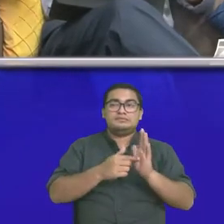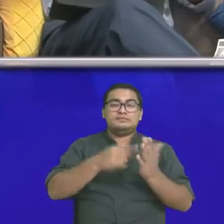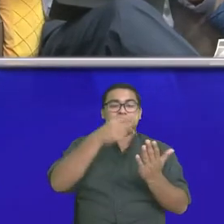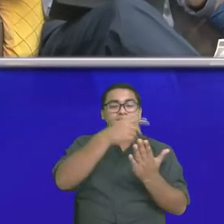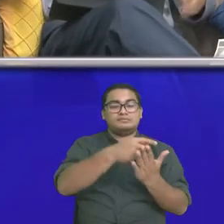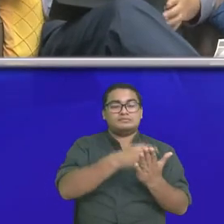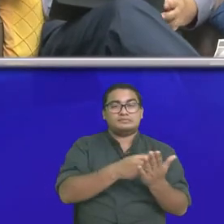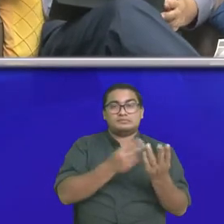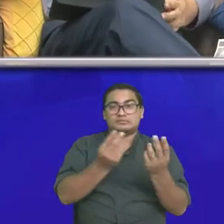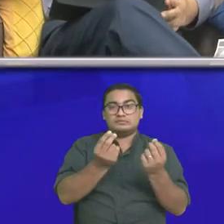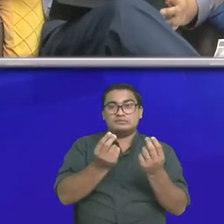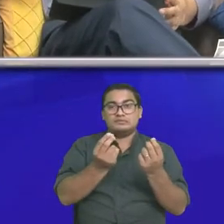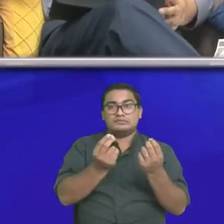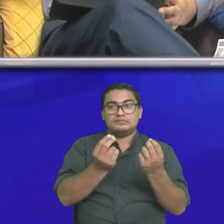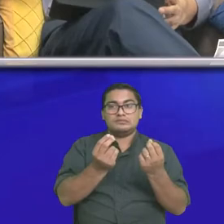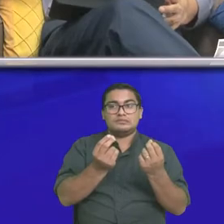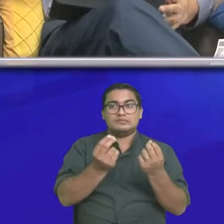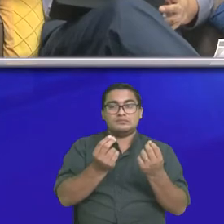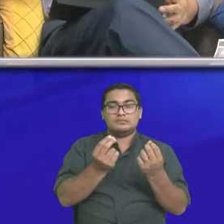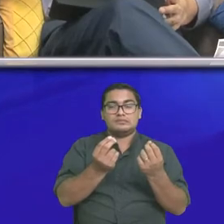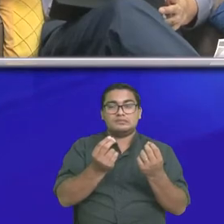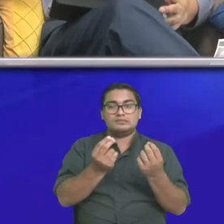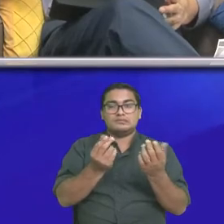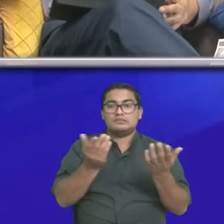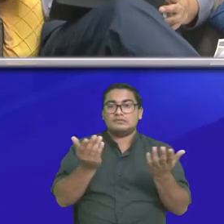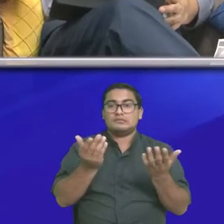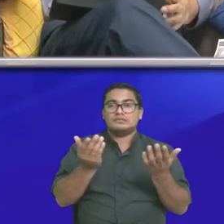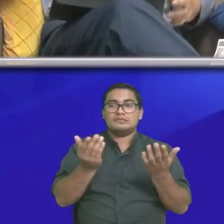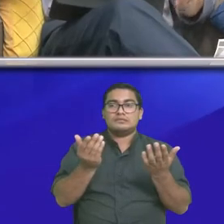presupuesto que nosotros teníamos